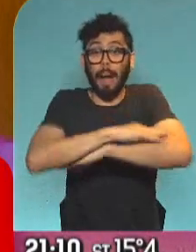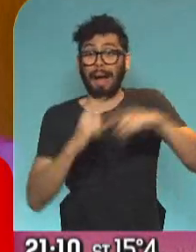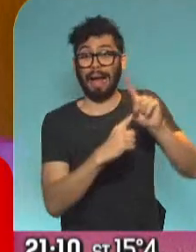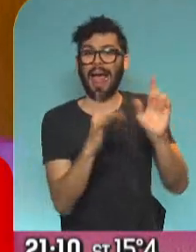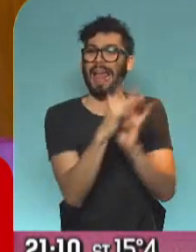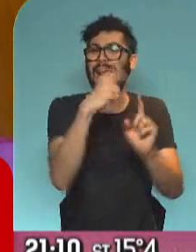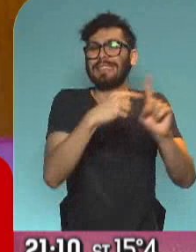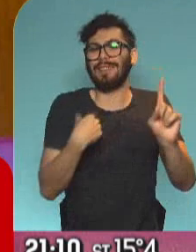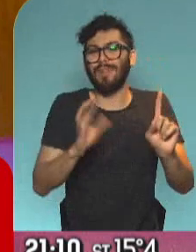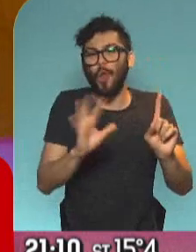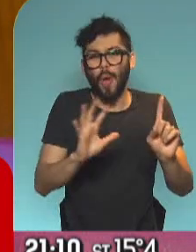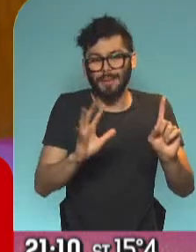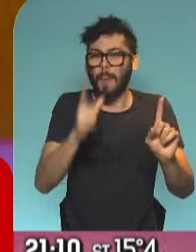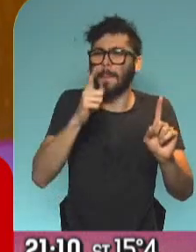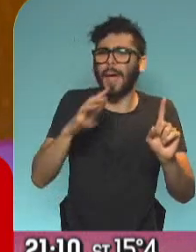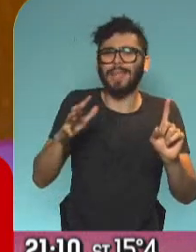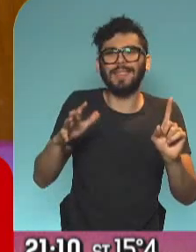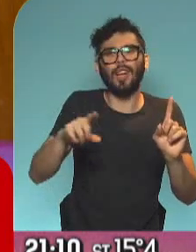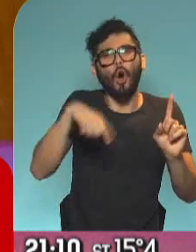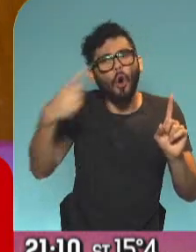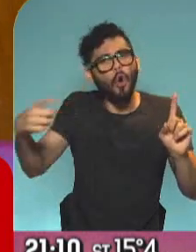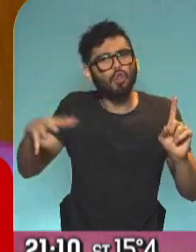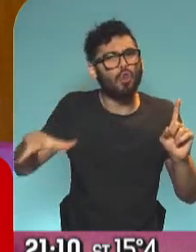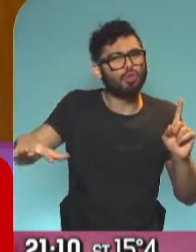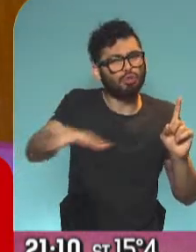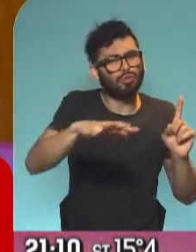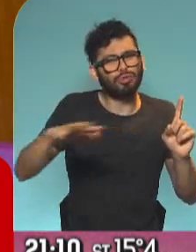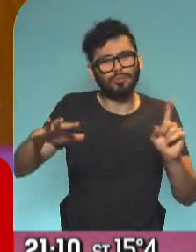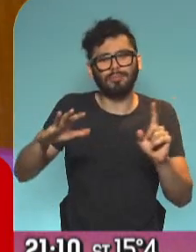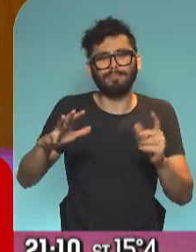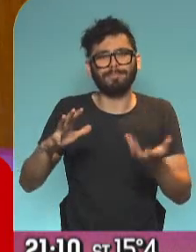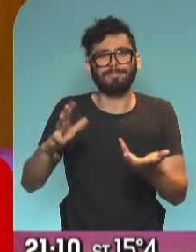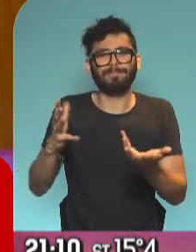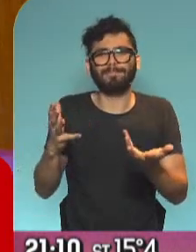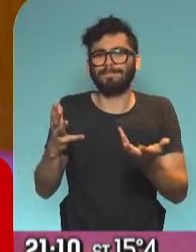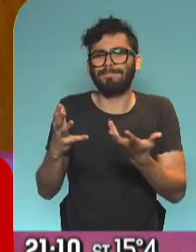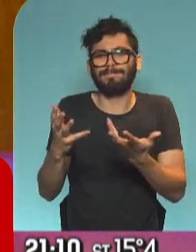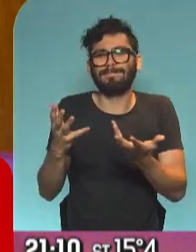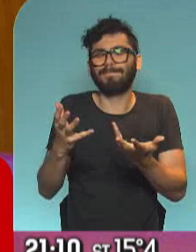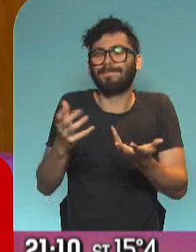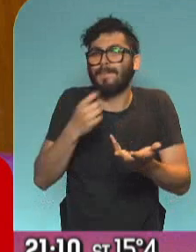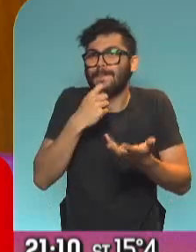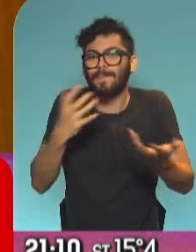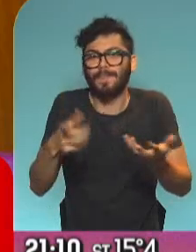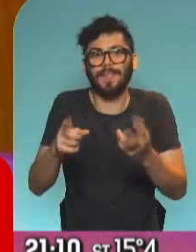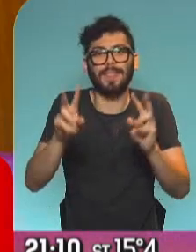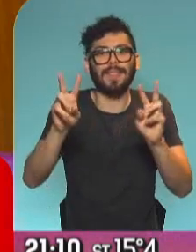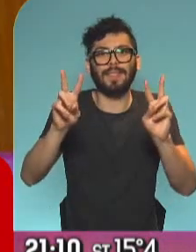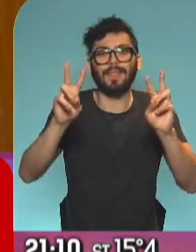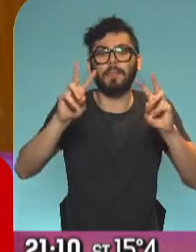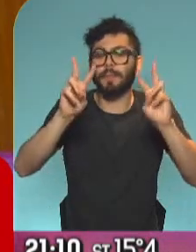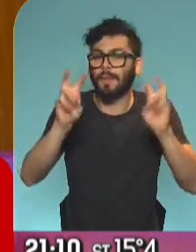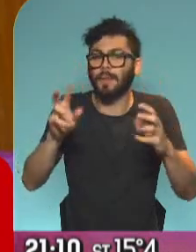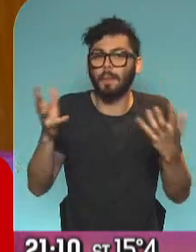plantear, digamos, una cuestión que tiene que ver con digamos, el